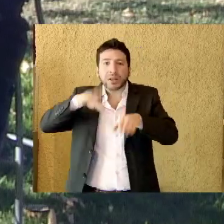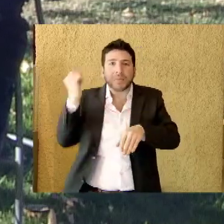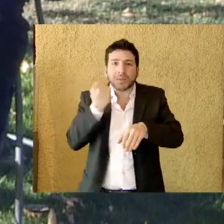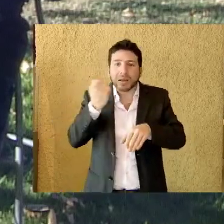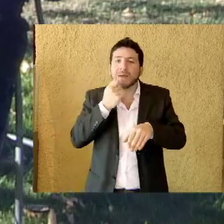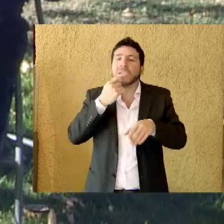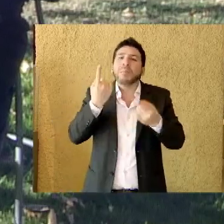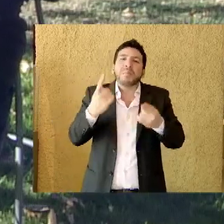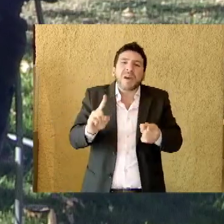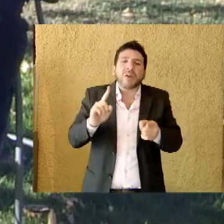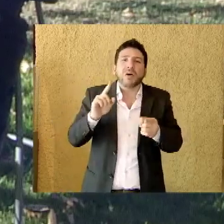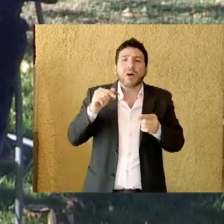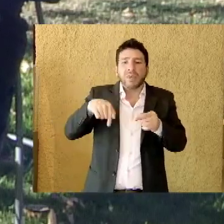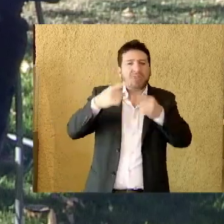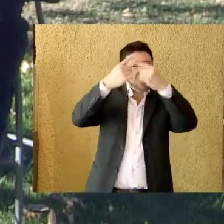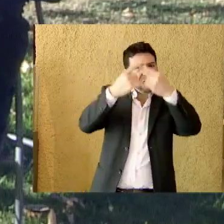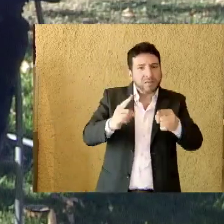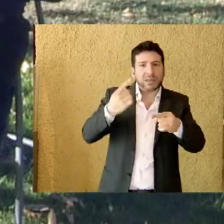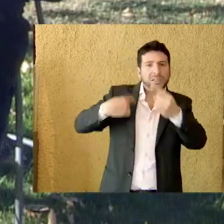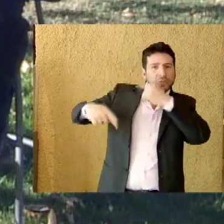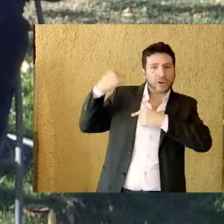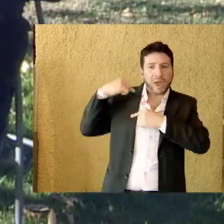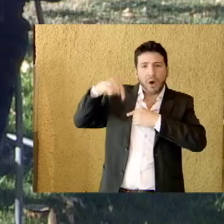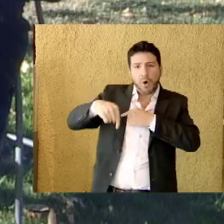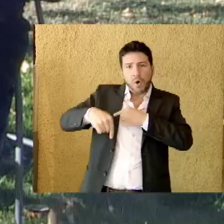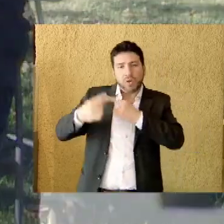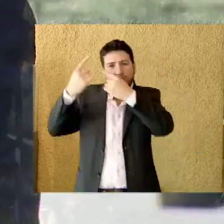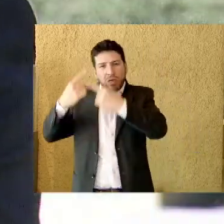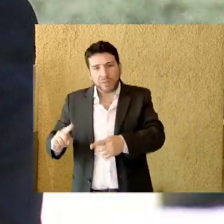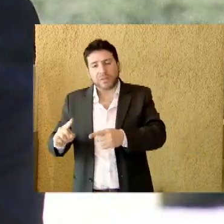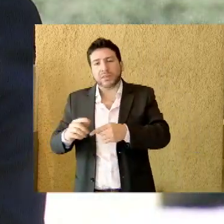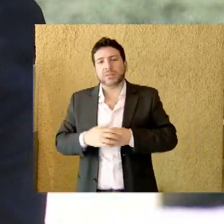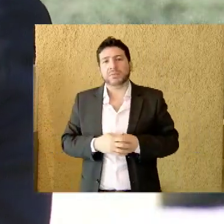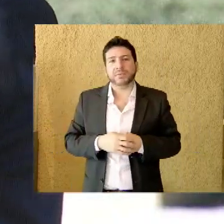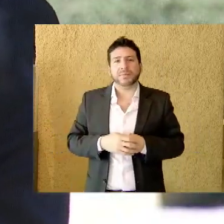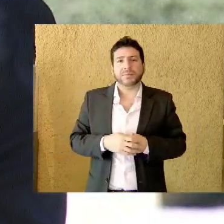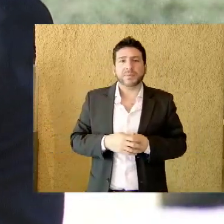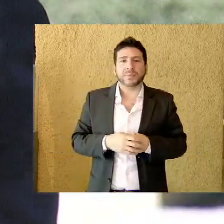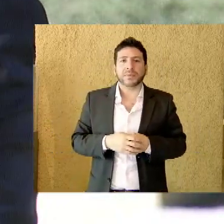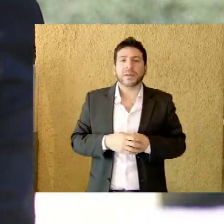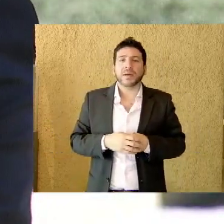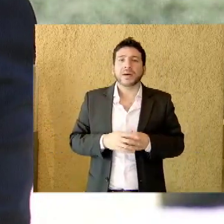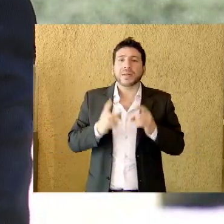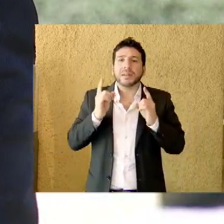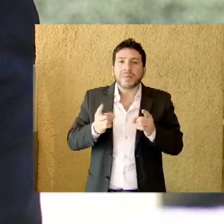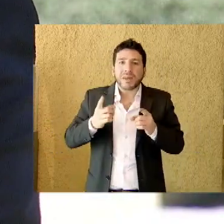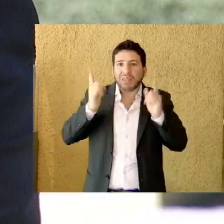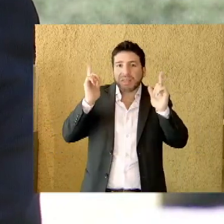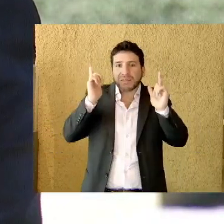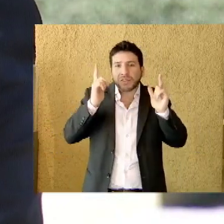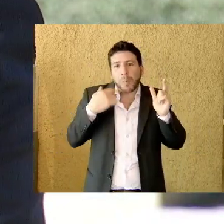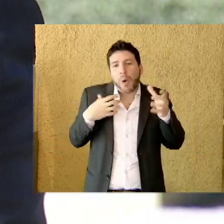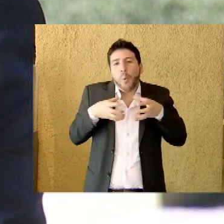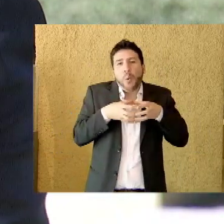muy distinto a cómo hoy nuestra sociedad se divierte. Además, la diversión era para